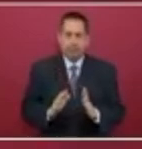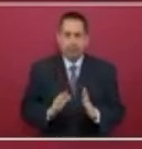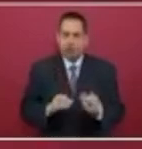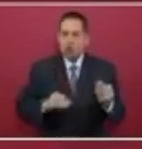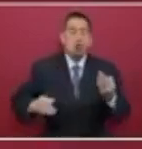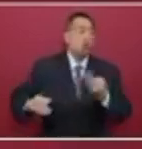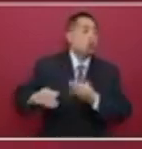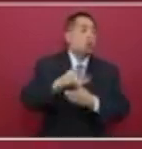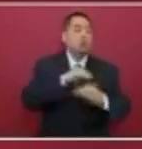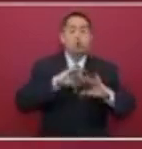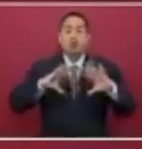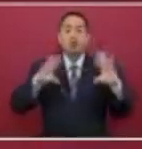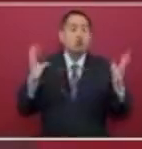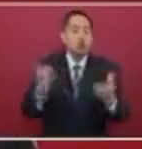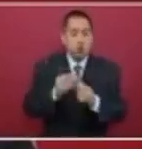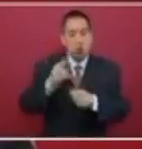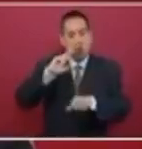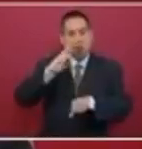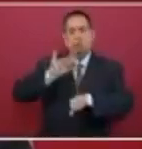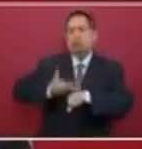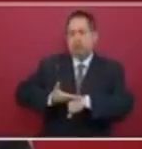somos responsables.